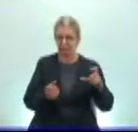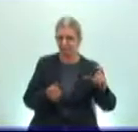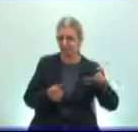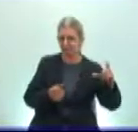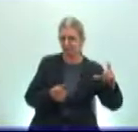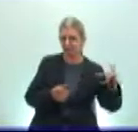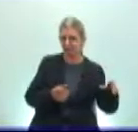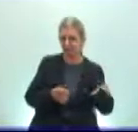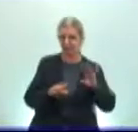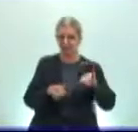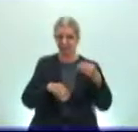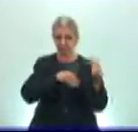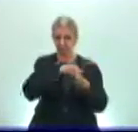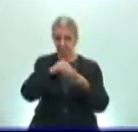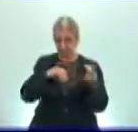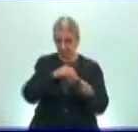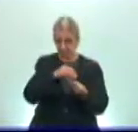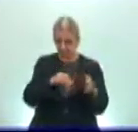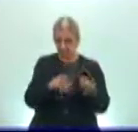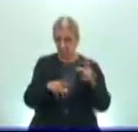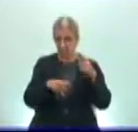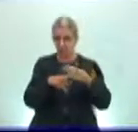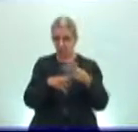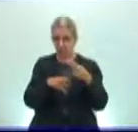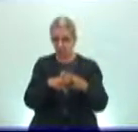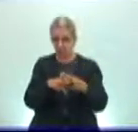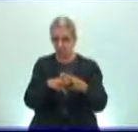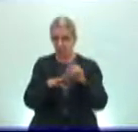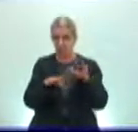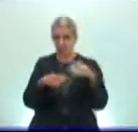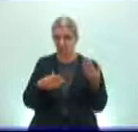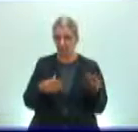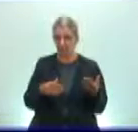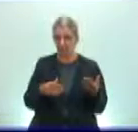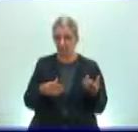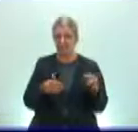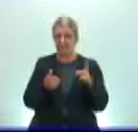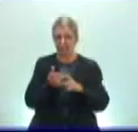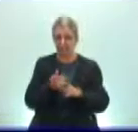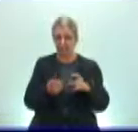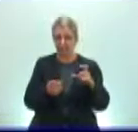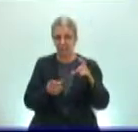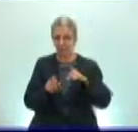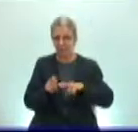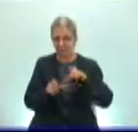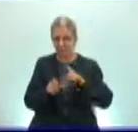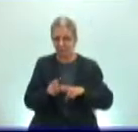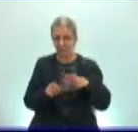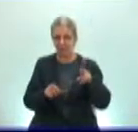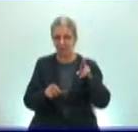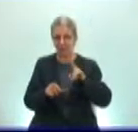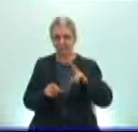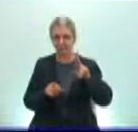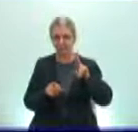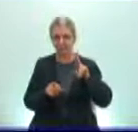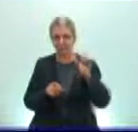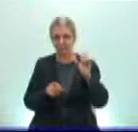acordó cambiarle el nombre a la organización por el Partido Comunista de la Unión